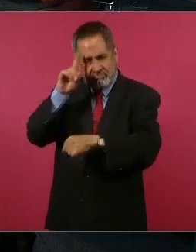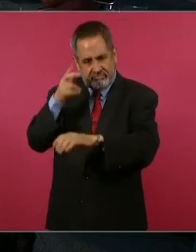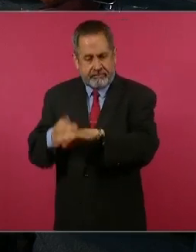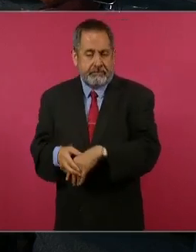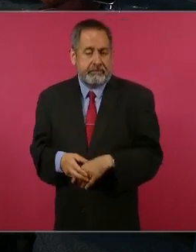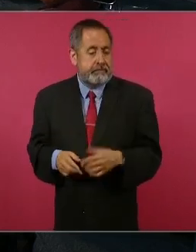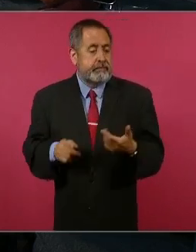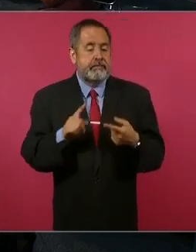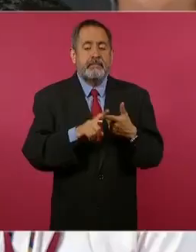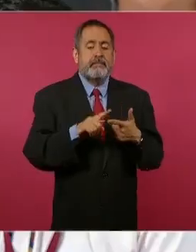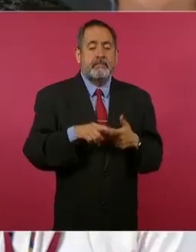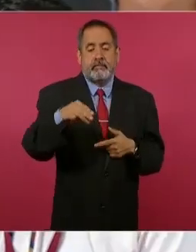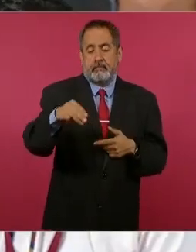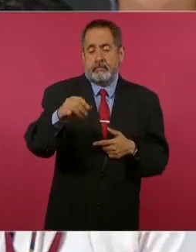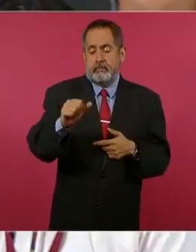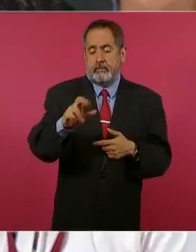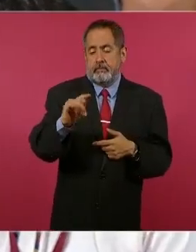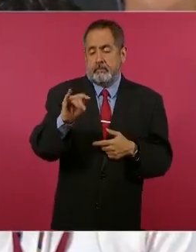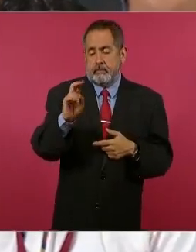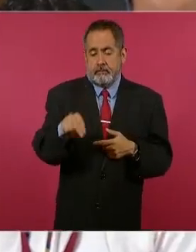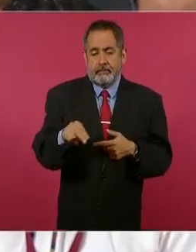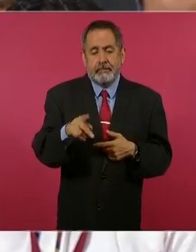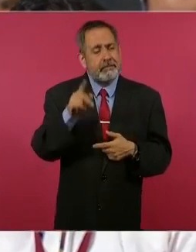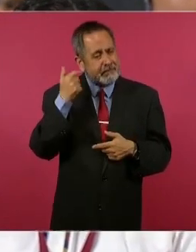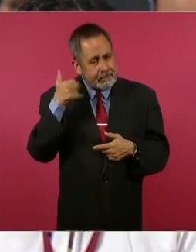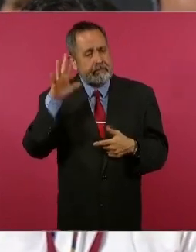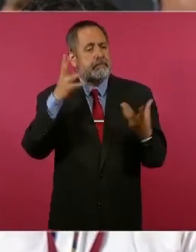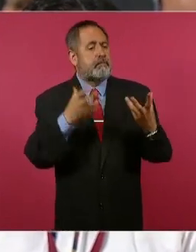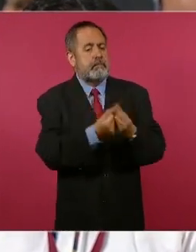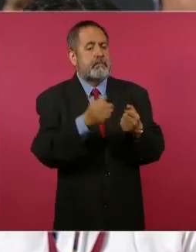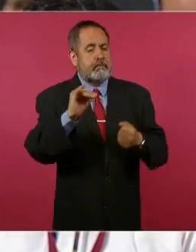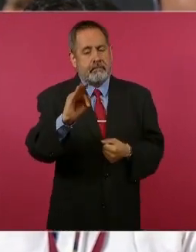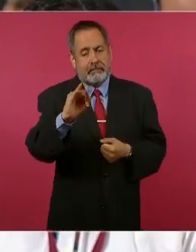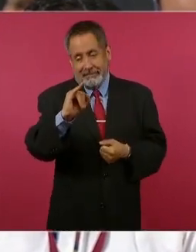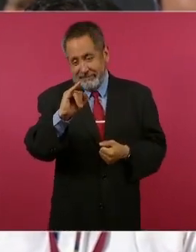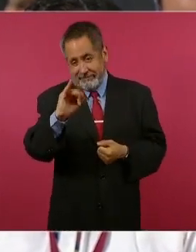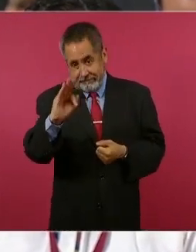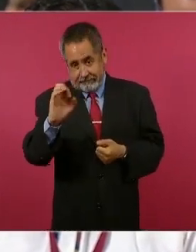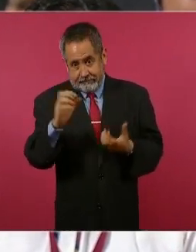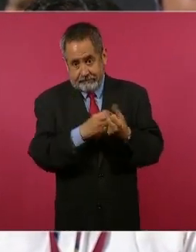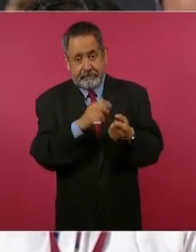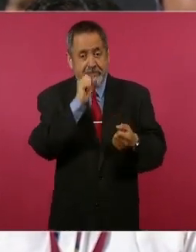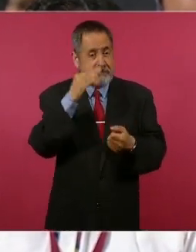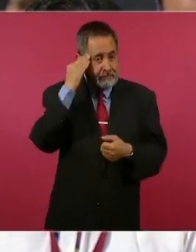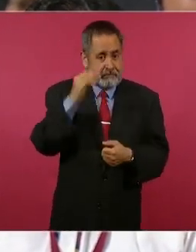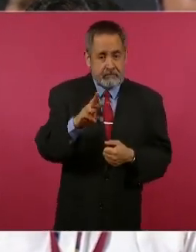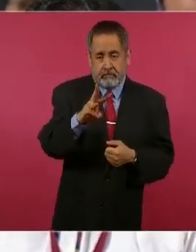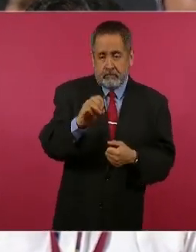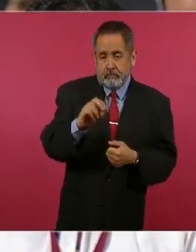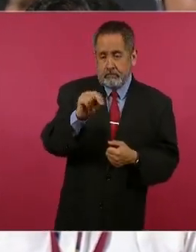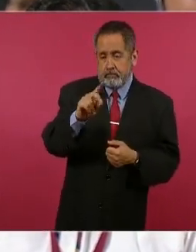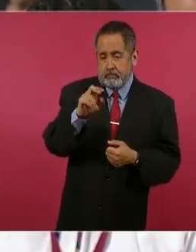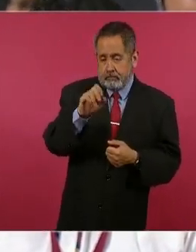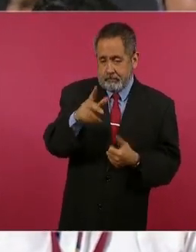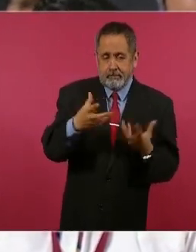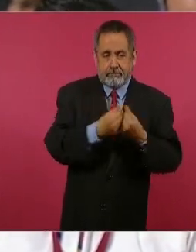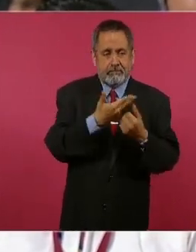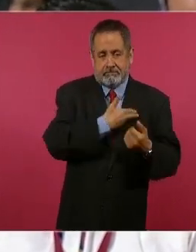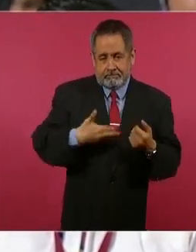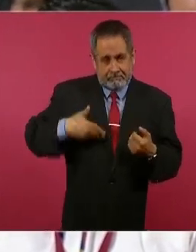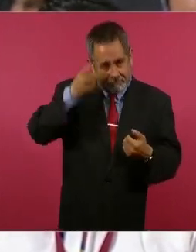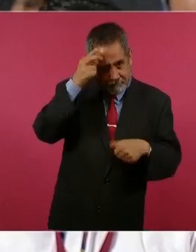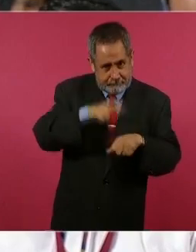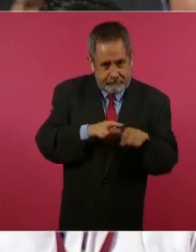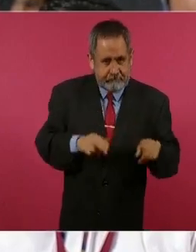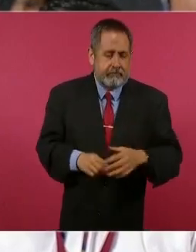Y Martín Fass quien también formaba parte del IFE en aquellos años cuando Waldenberg estaba al frente. En estas